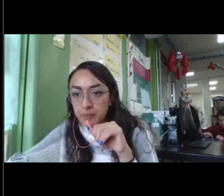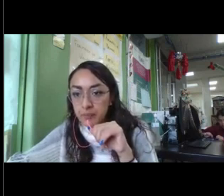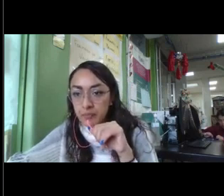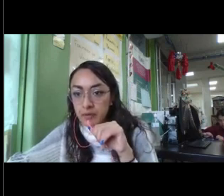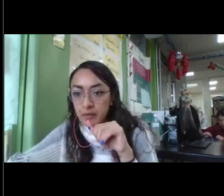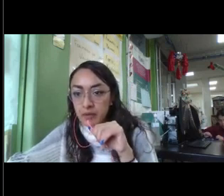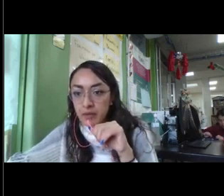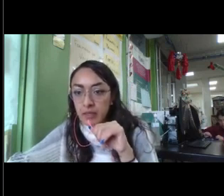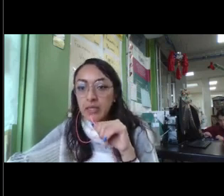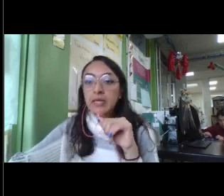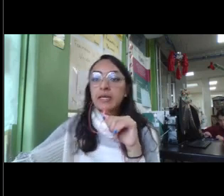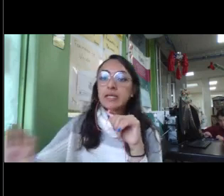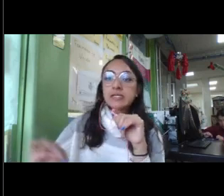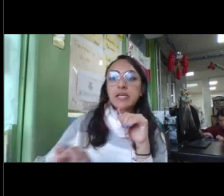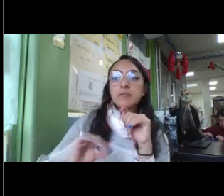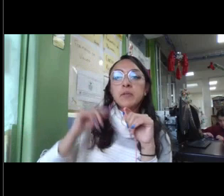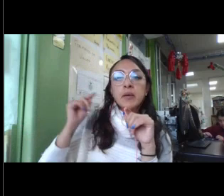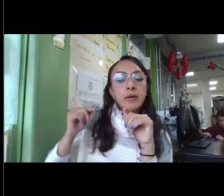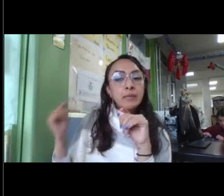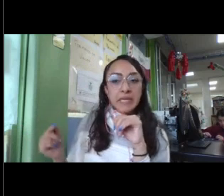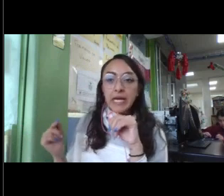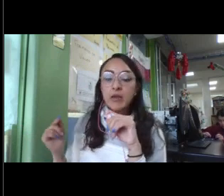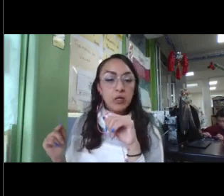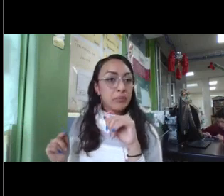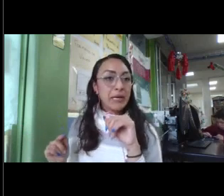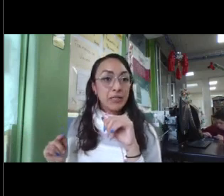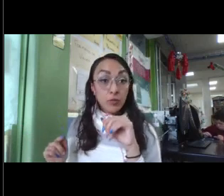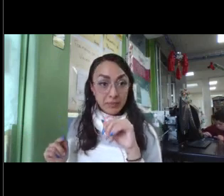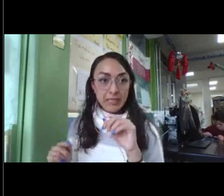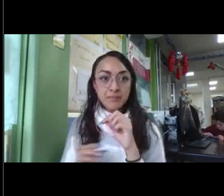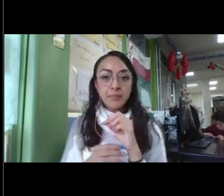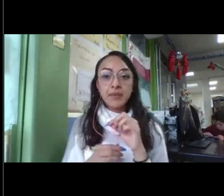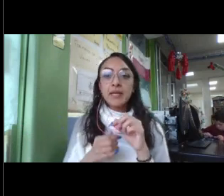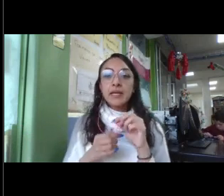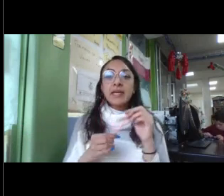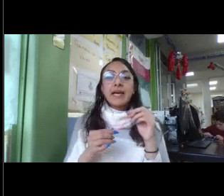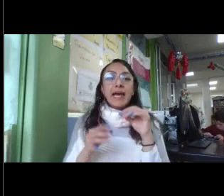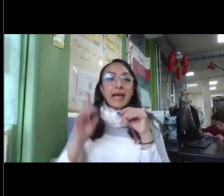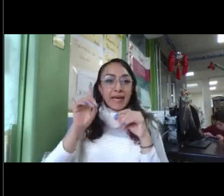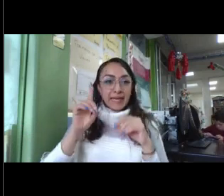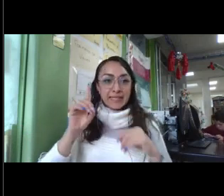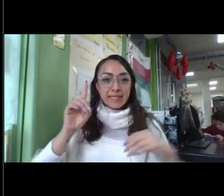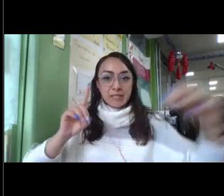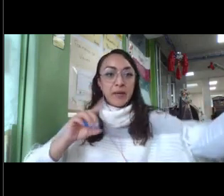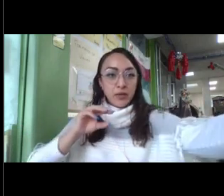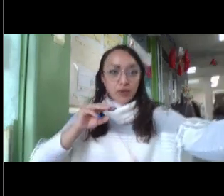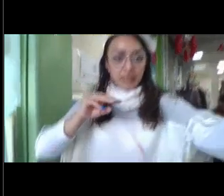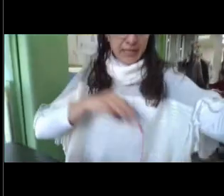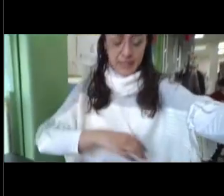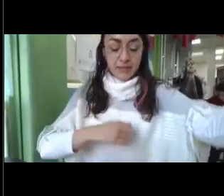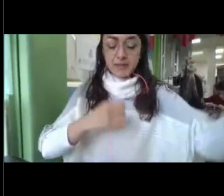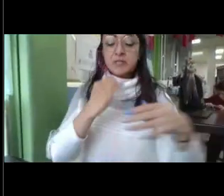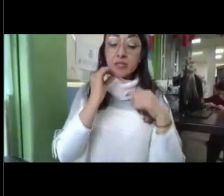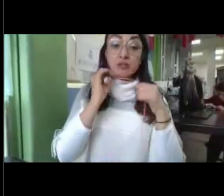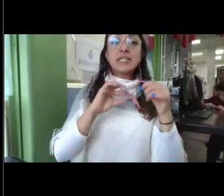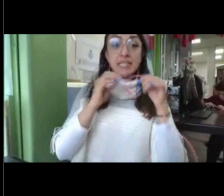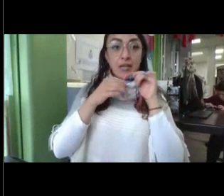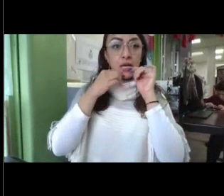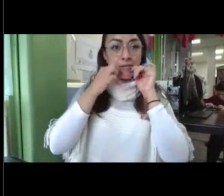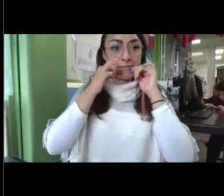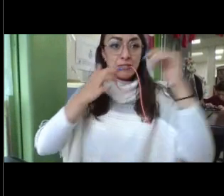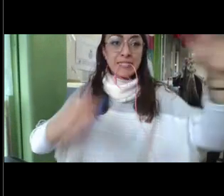aquí? Que dice, mi mamá va al mercado a comprar comida. En